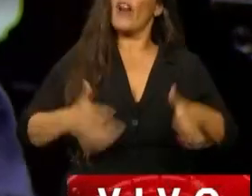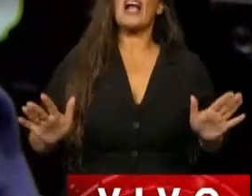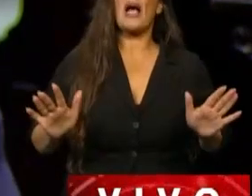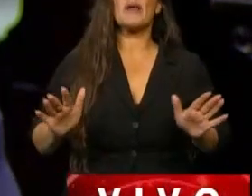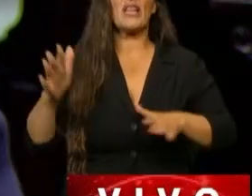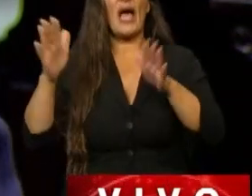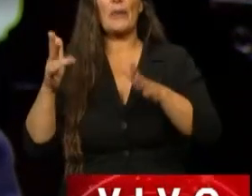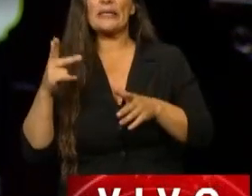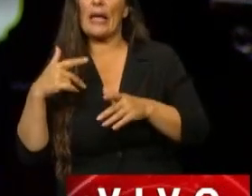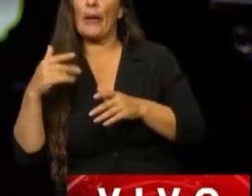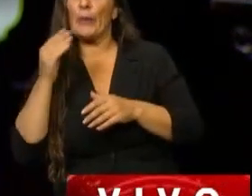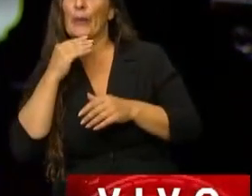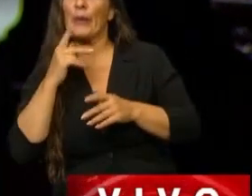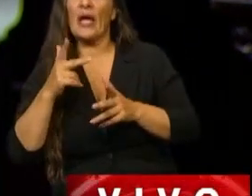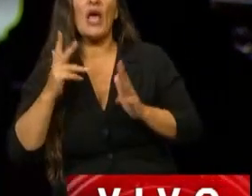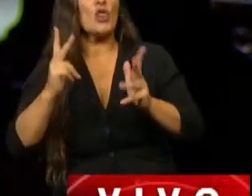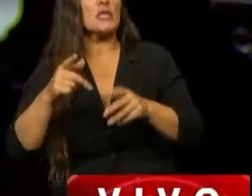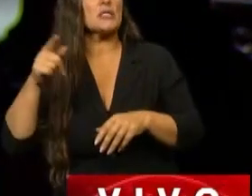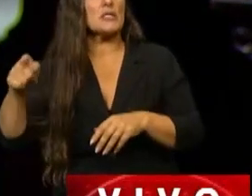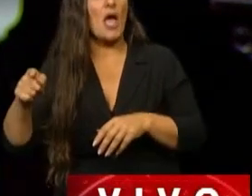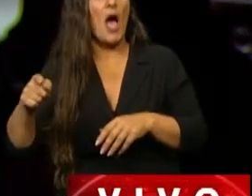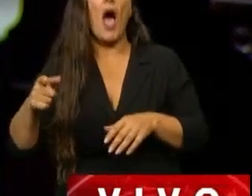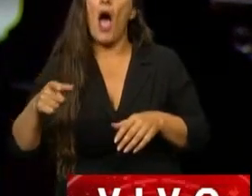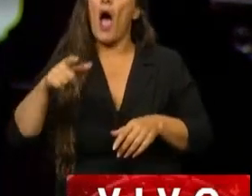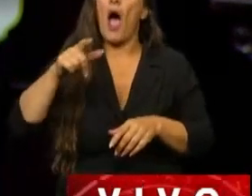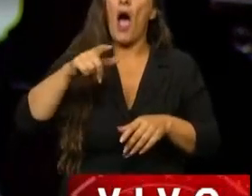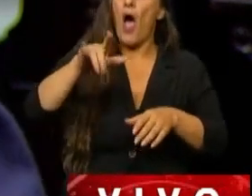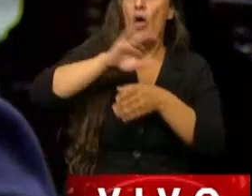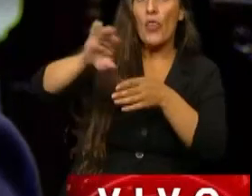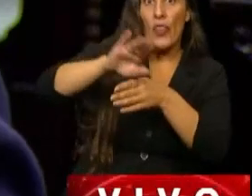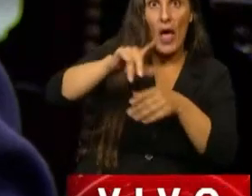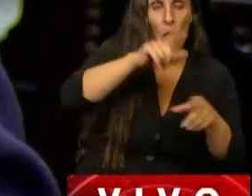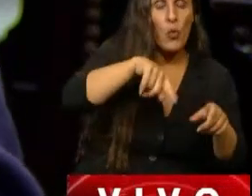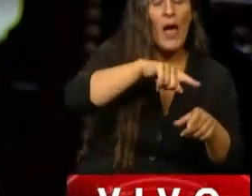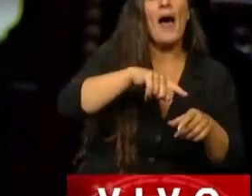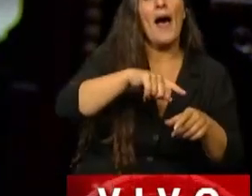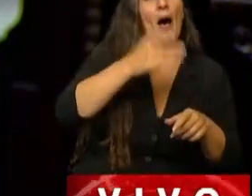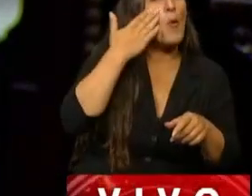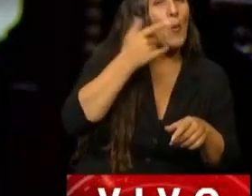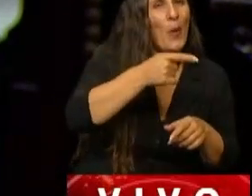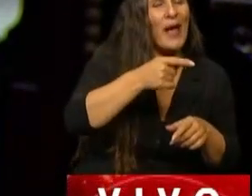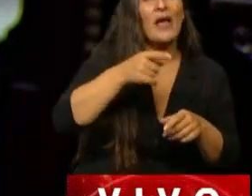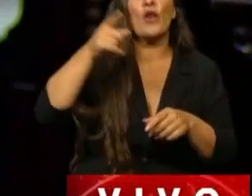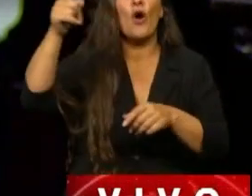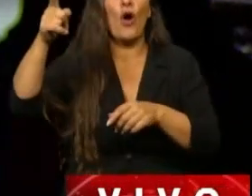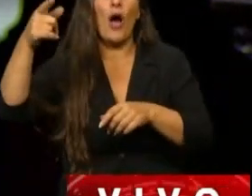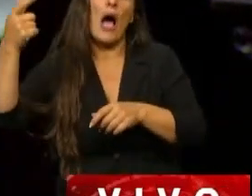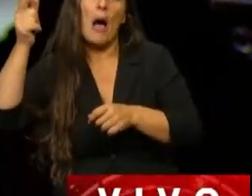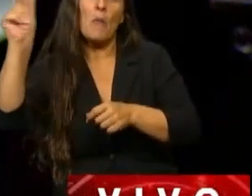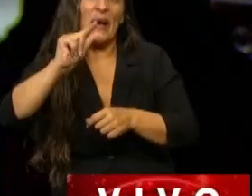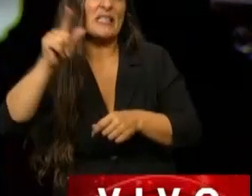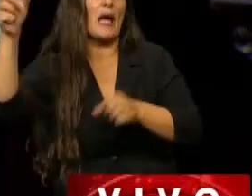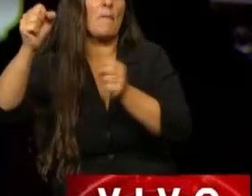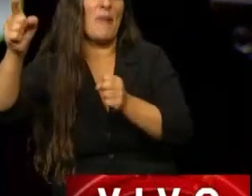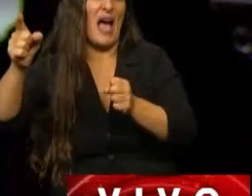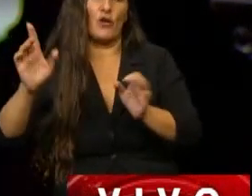los acreedores son malos y los deudores son buenos. Una idea que no es verdad porque hay acreedores buenos y malos y deudores buenos y malos, pero que aparte ha sido